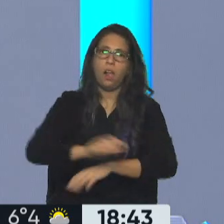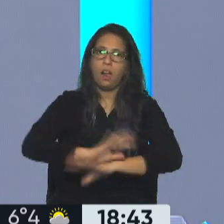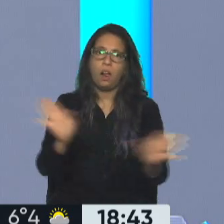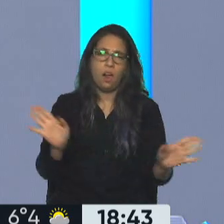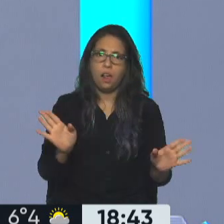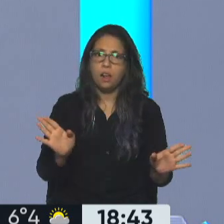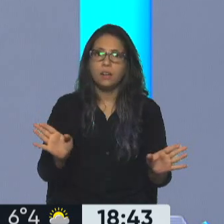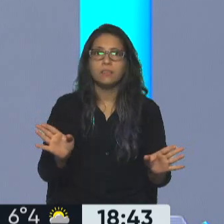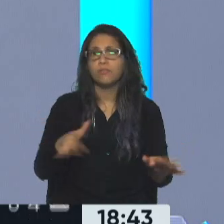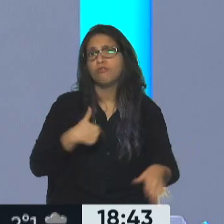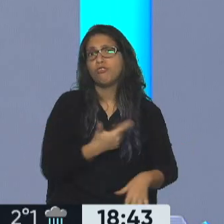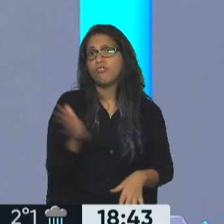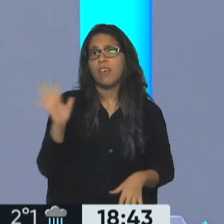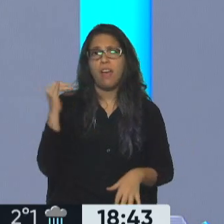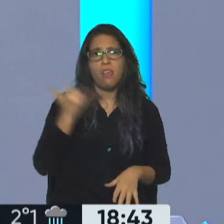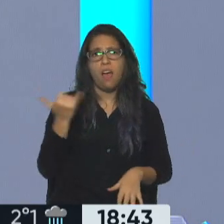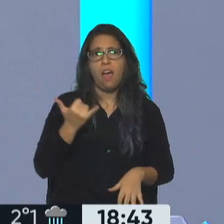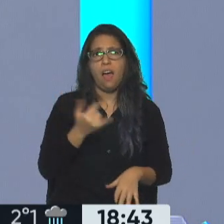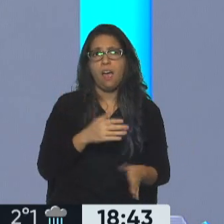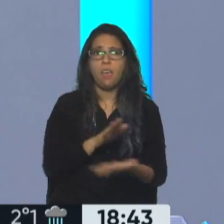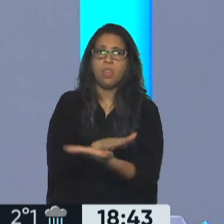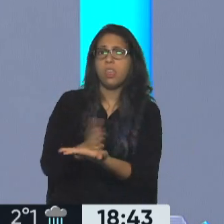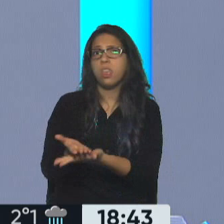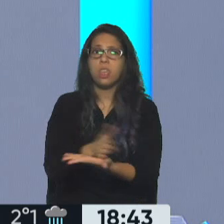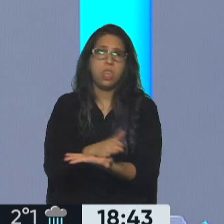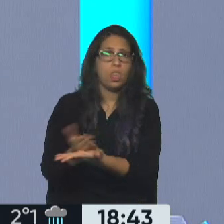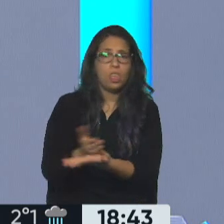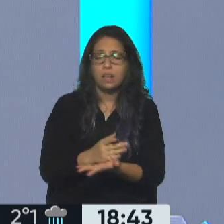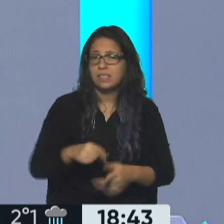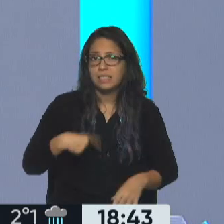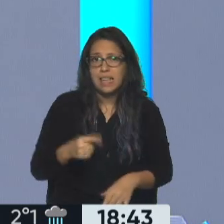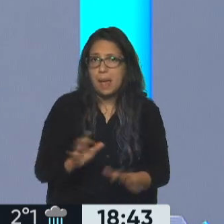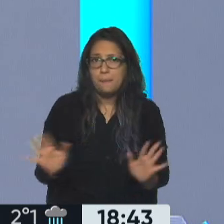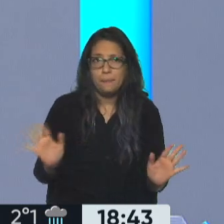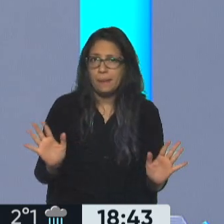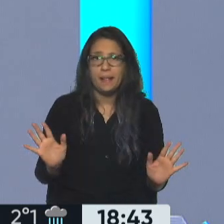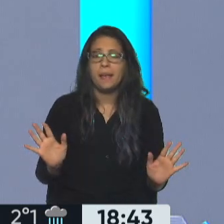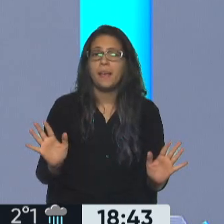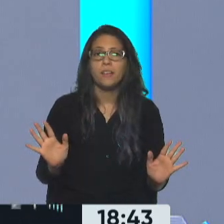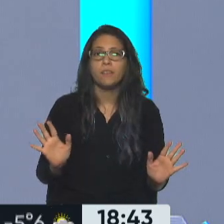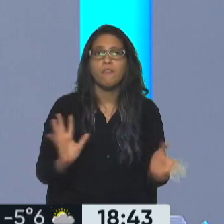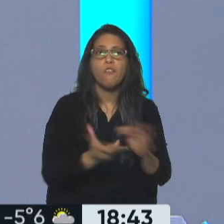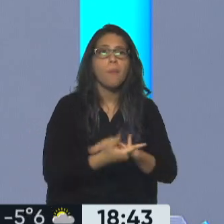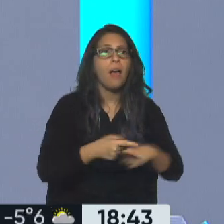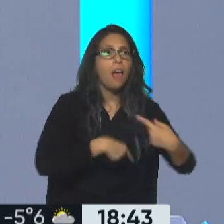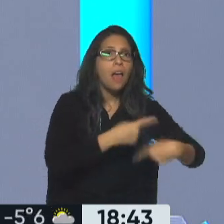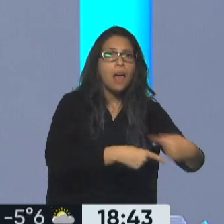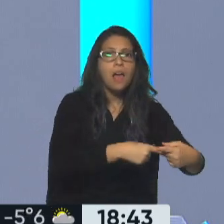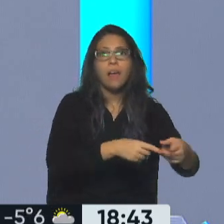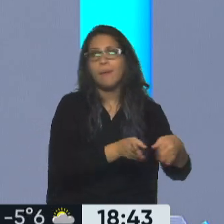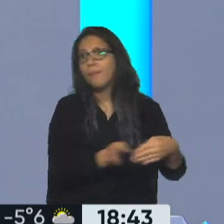tiene un comportamiento pendular Entonces el el Yo te diría que toda toda la agenda